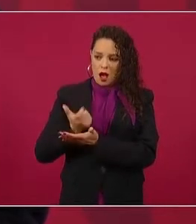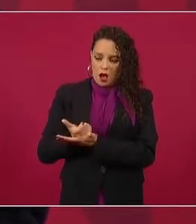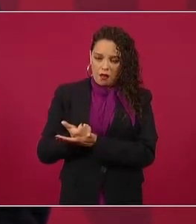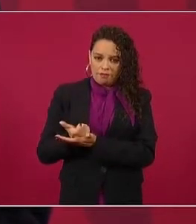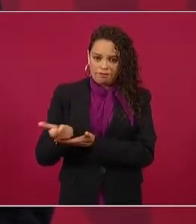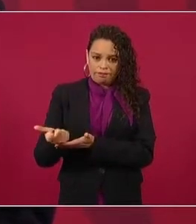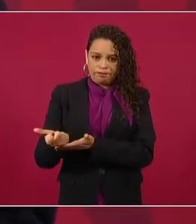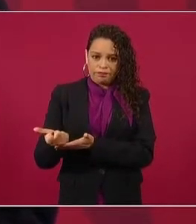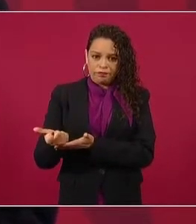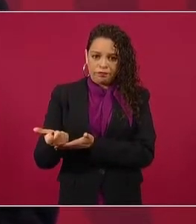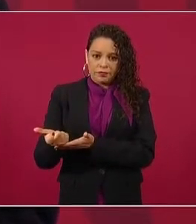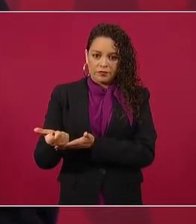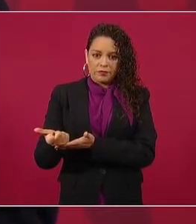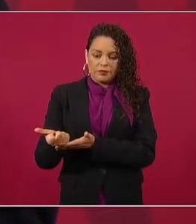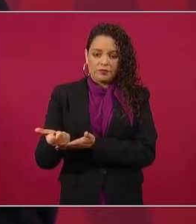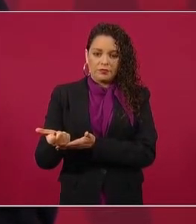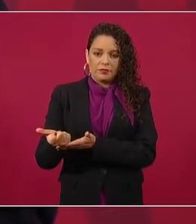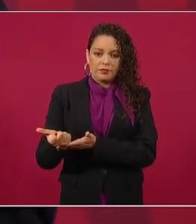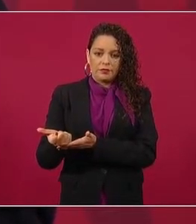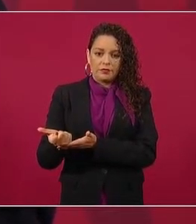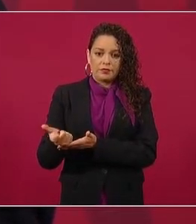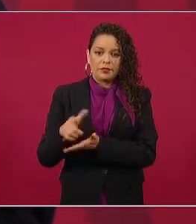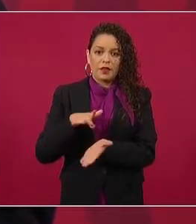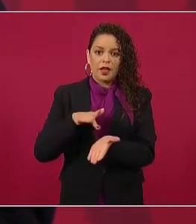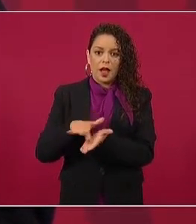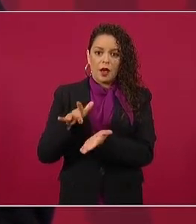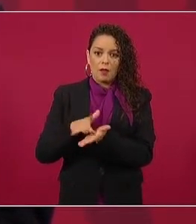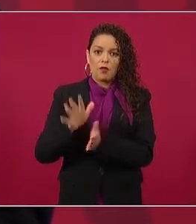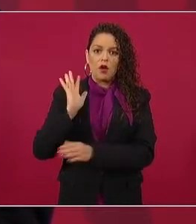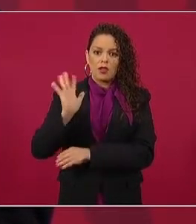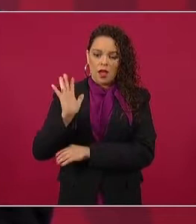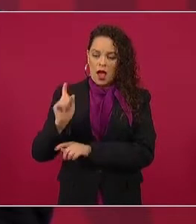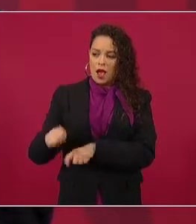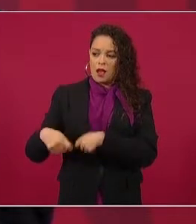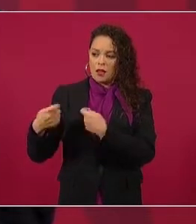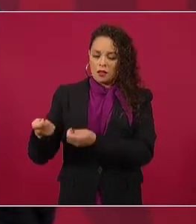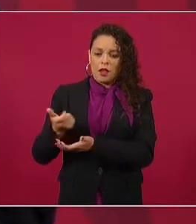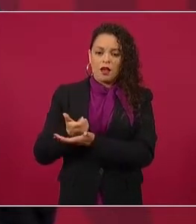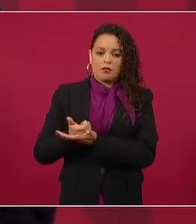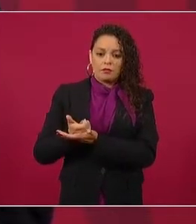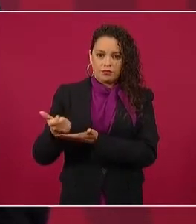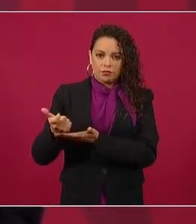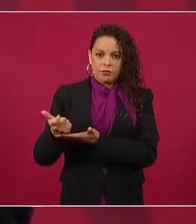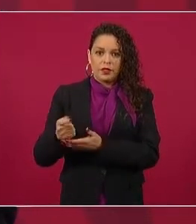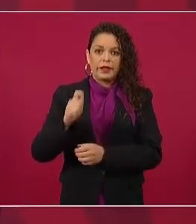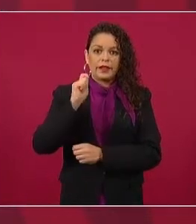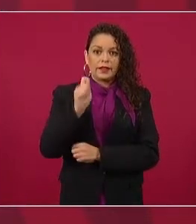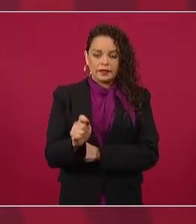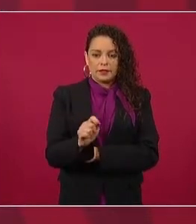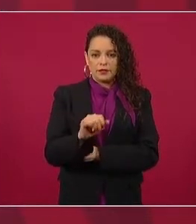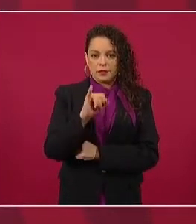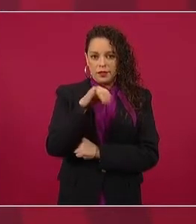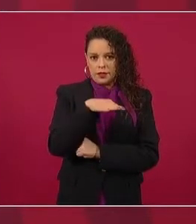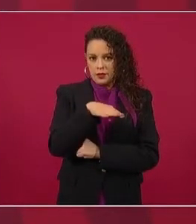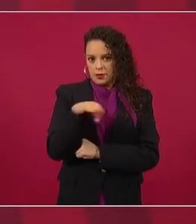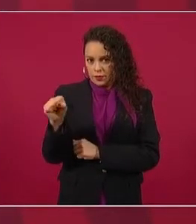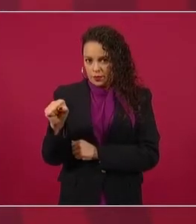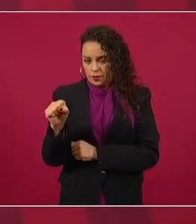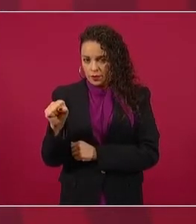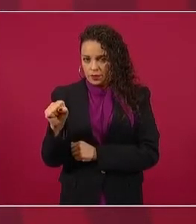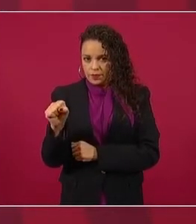ya están recibiendo sus apoyos por parte del Seguro Social, y esto fue un